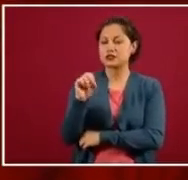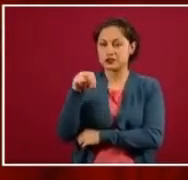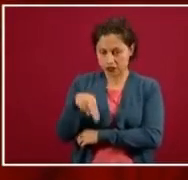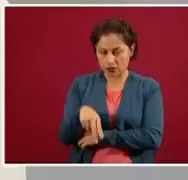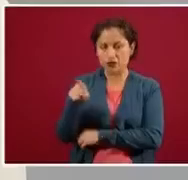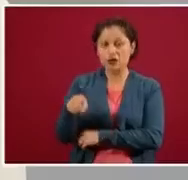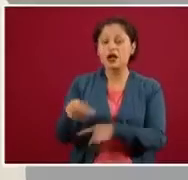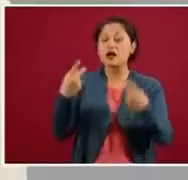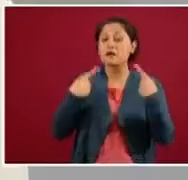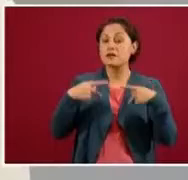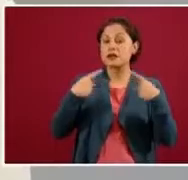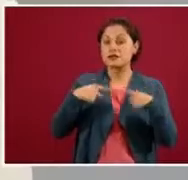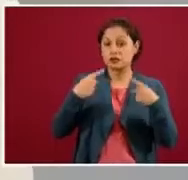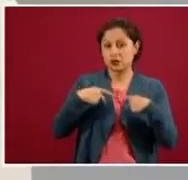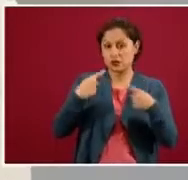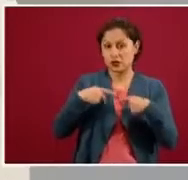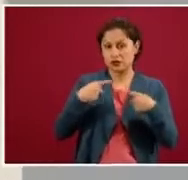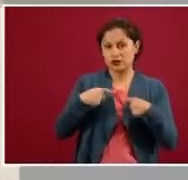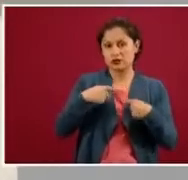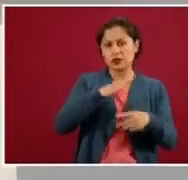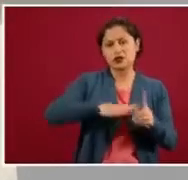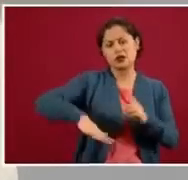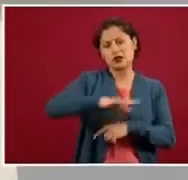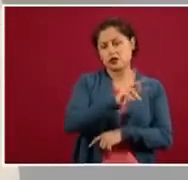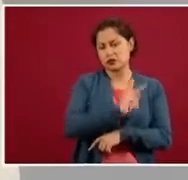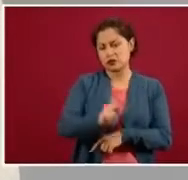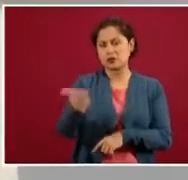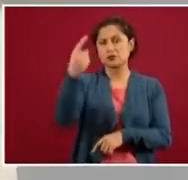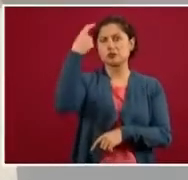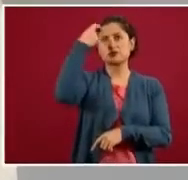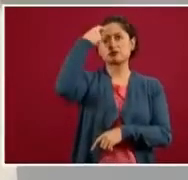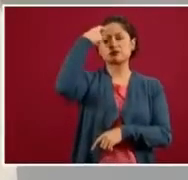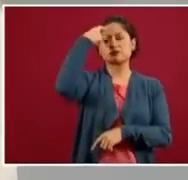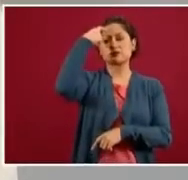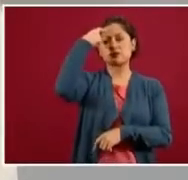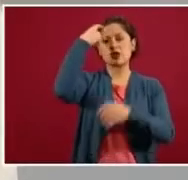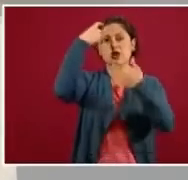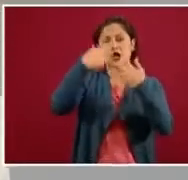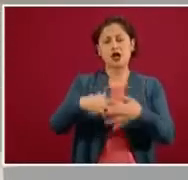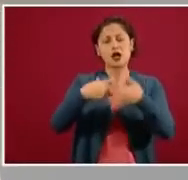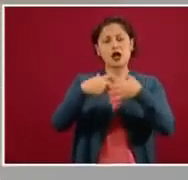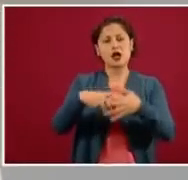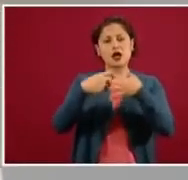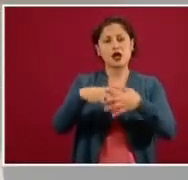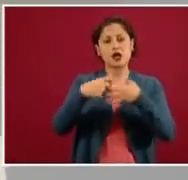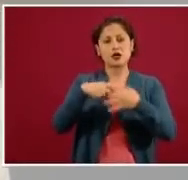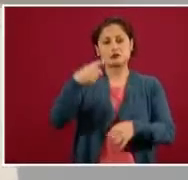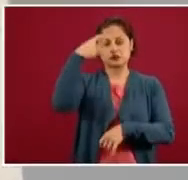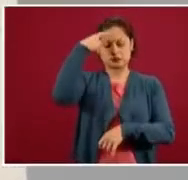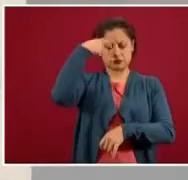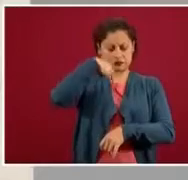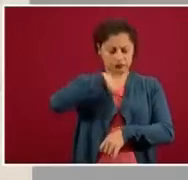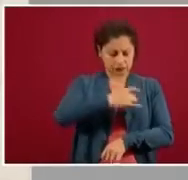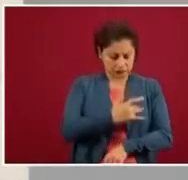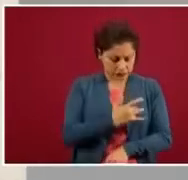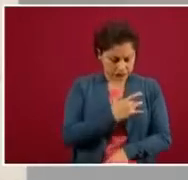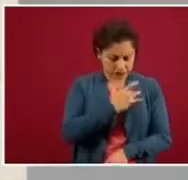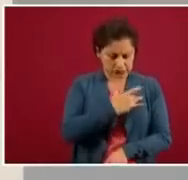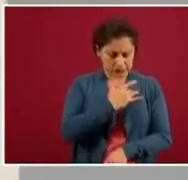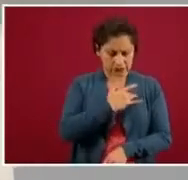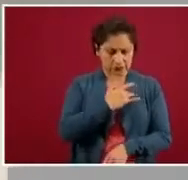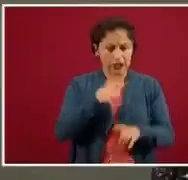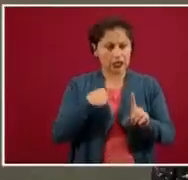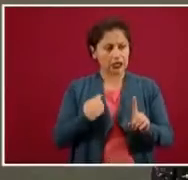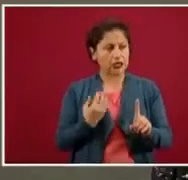características que uno percibe propias las impone en la visualización de alguien más.